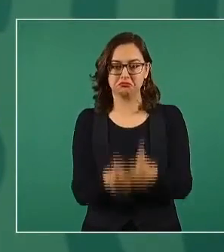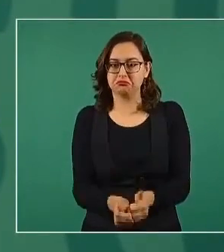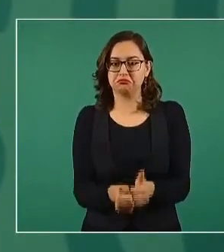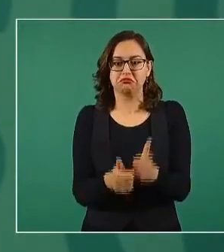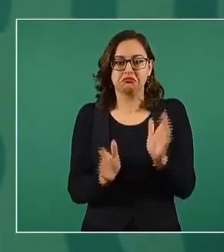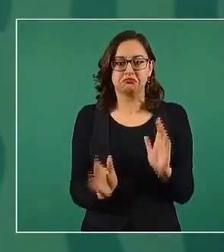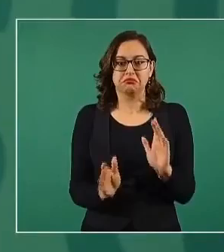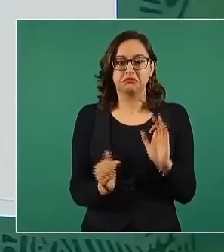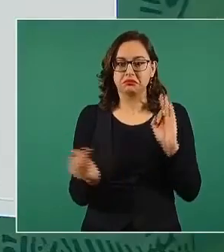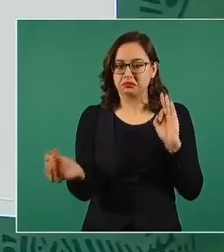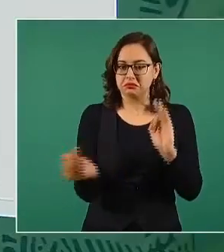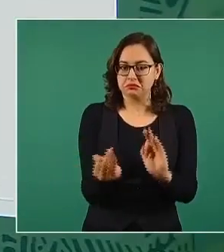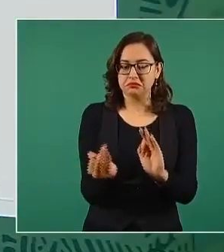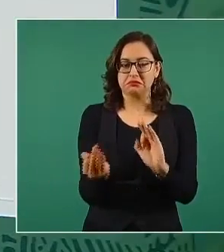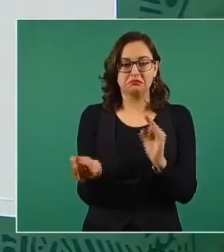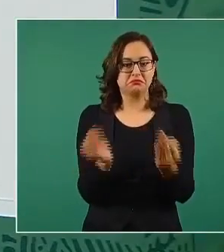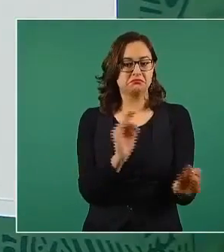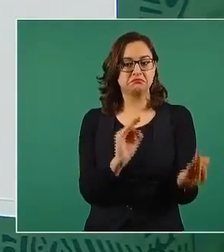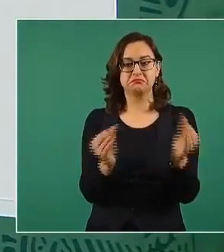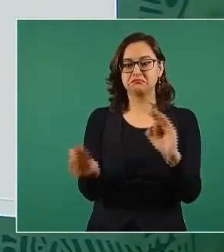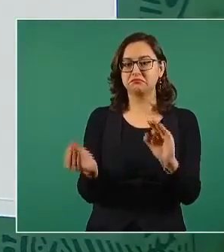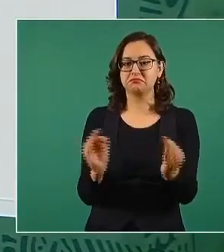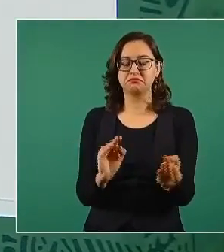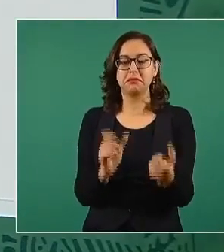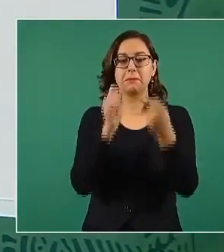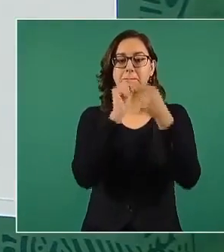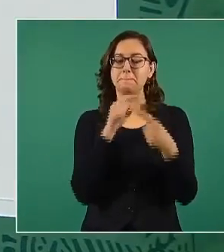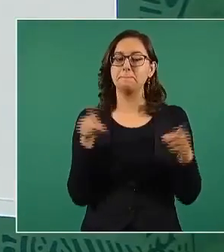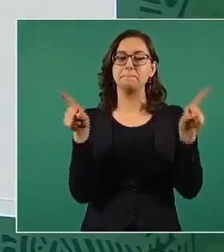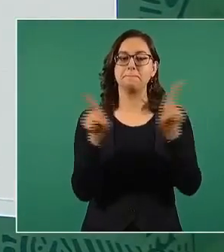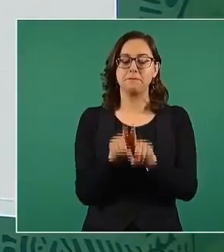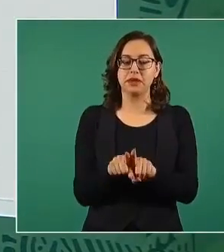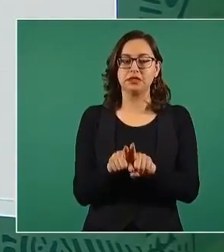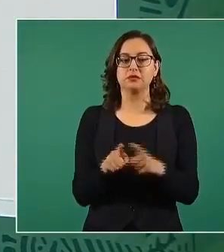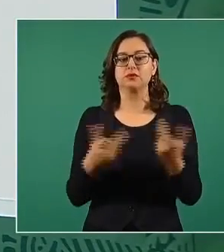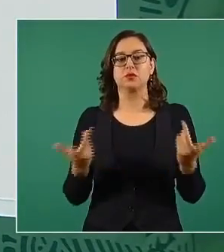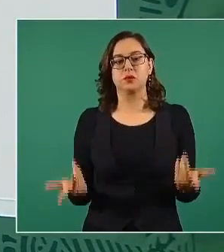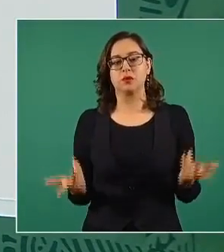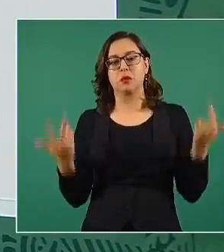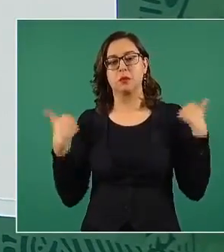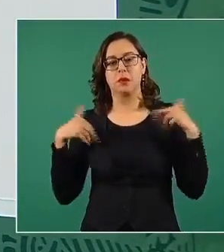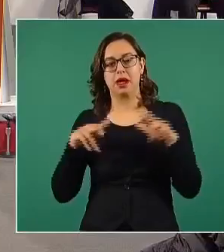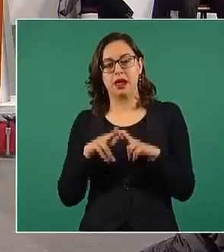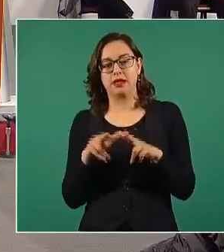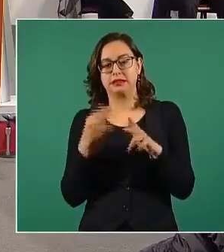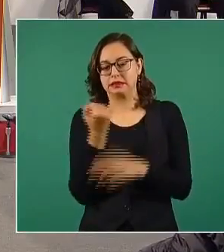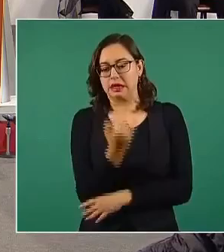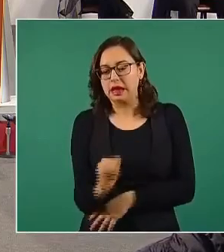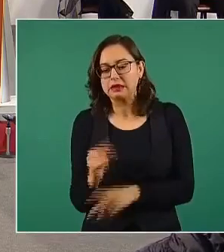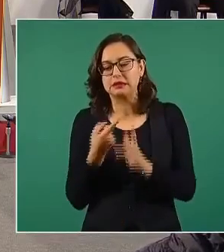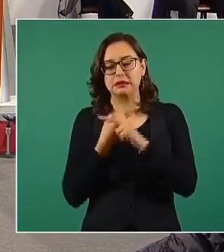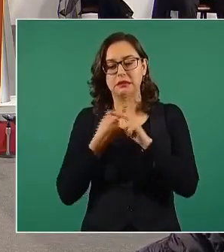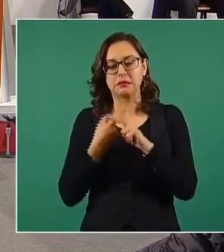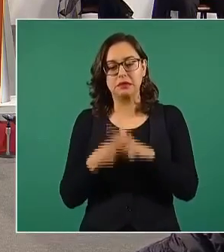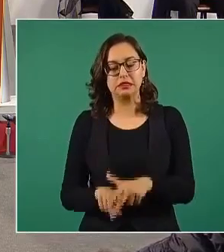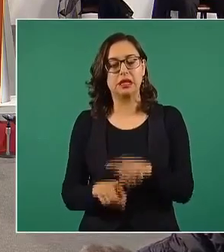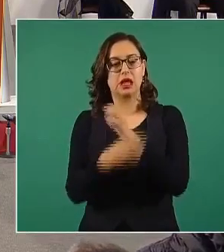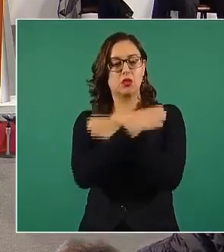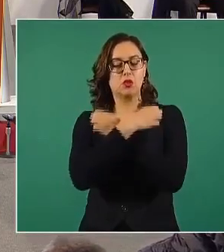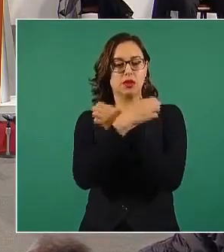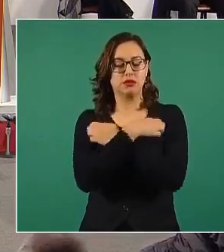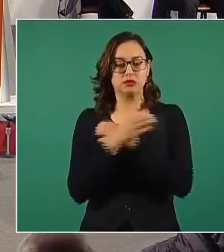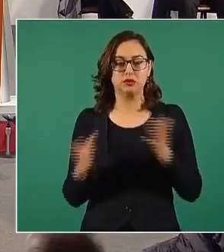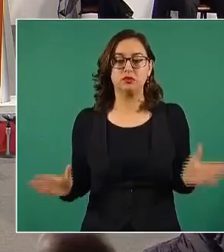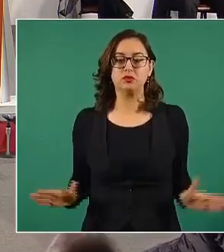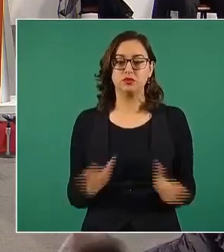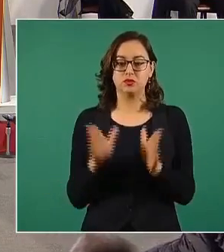de la comunidad. Lo mismo las promotoras de educación inicial. Hemos tenido esa gran ventaja, esa cercanía con un